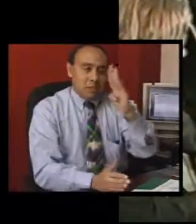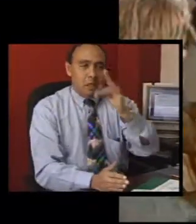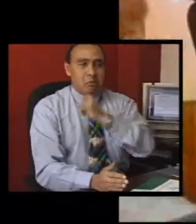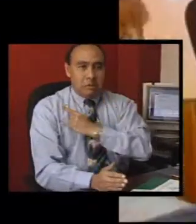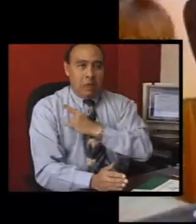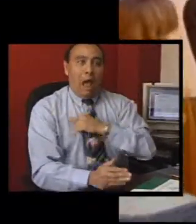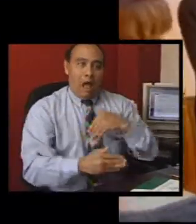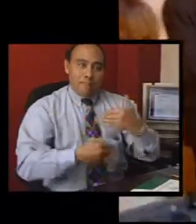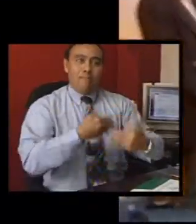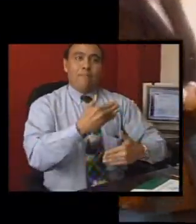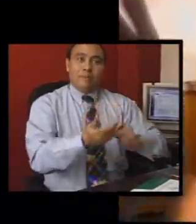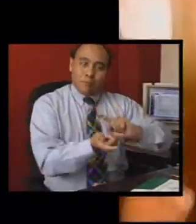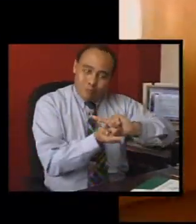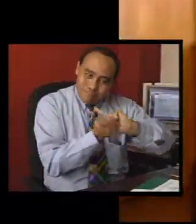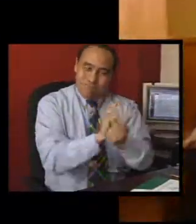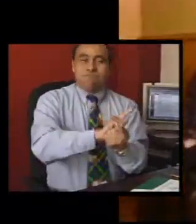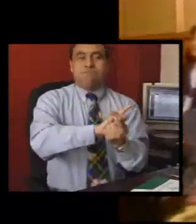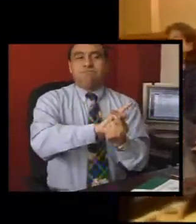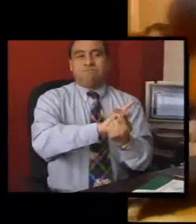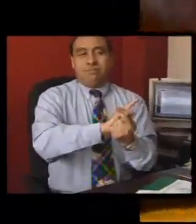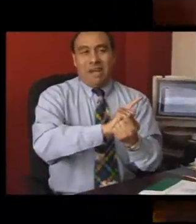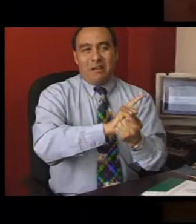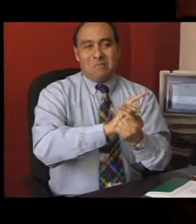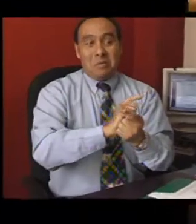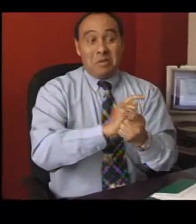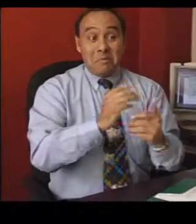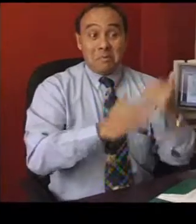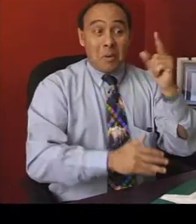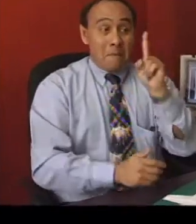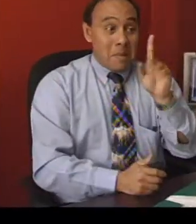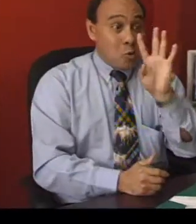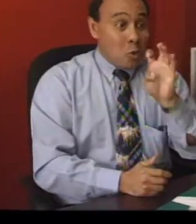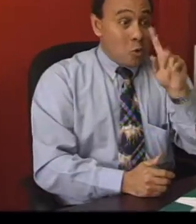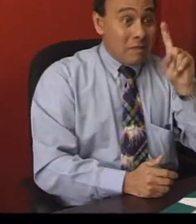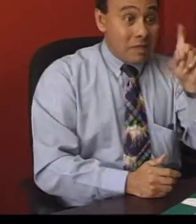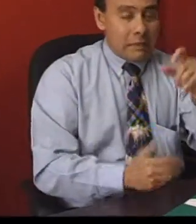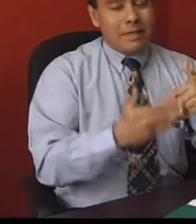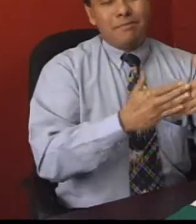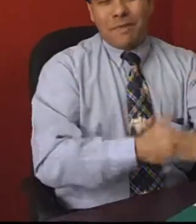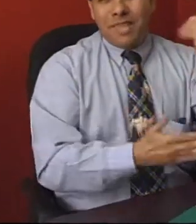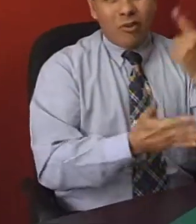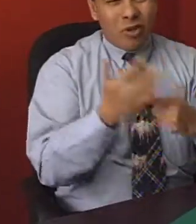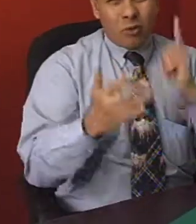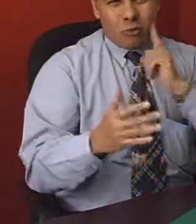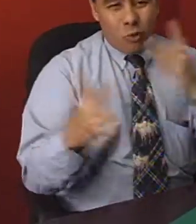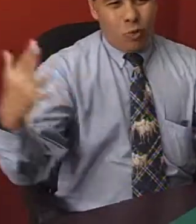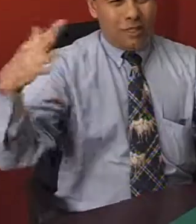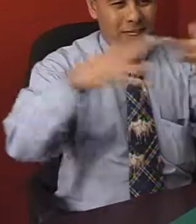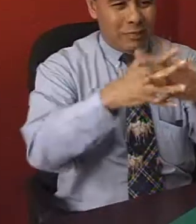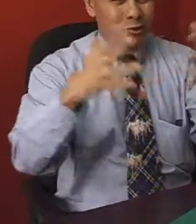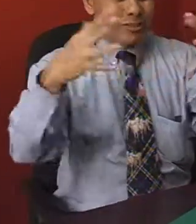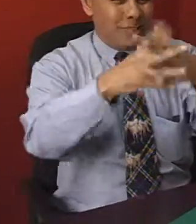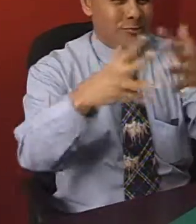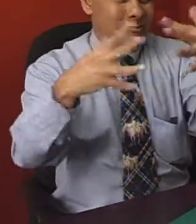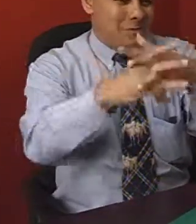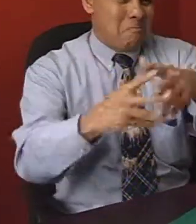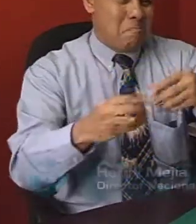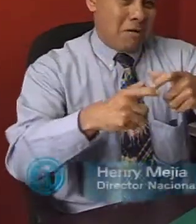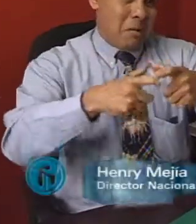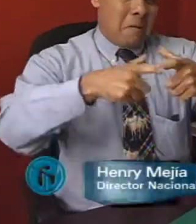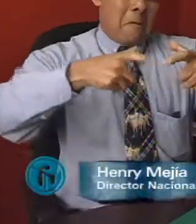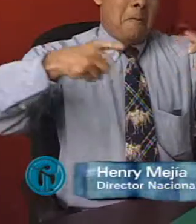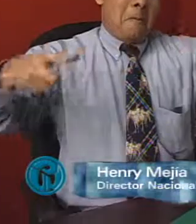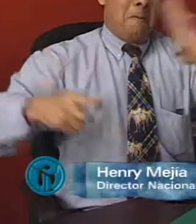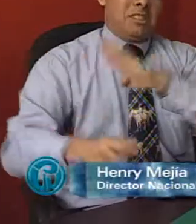educativas de lengua de señas y en ese año a partir de ahí empezaron las personas sordas a integrarse mejor en los